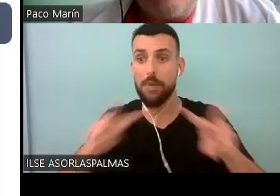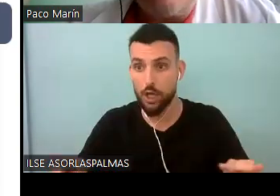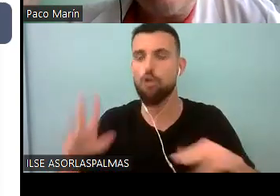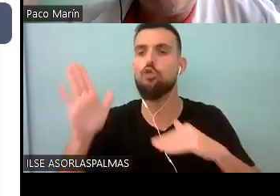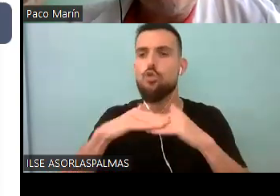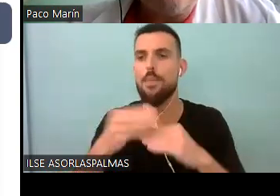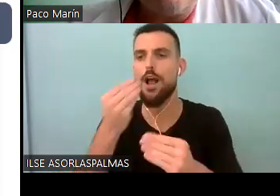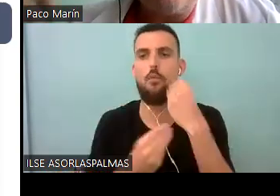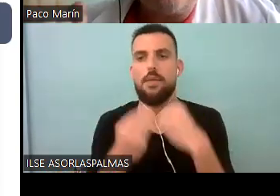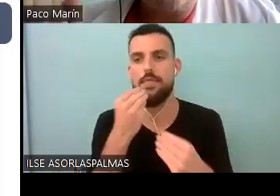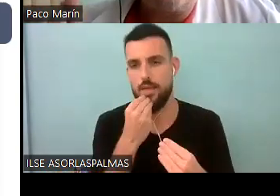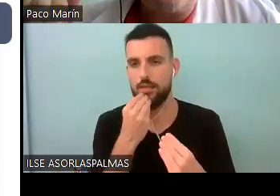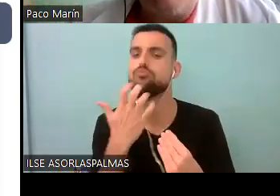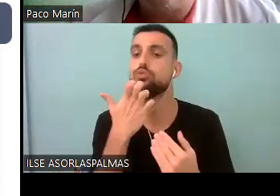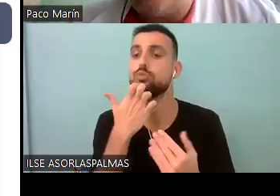alimentación.